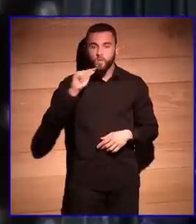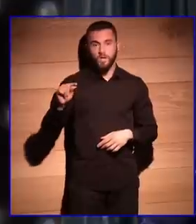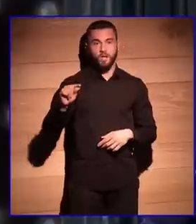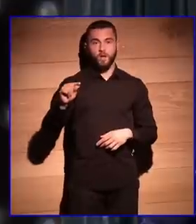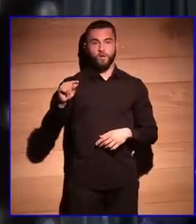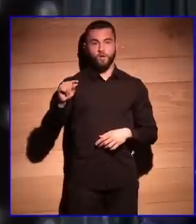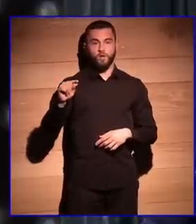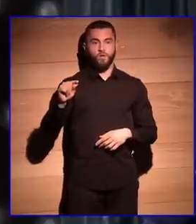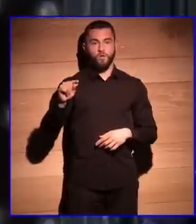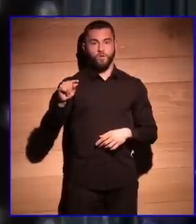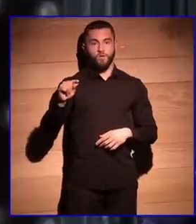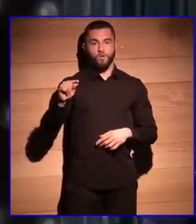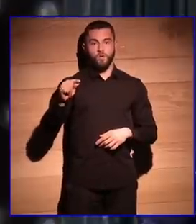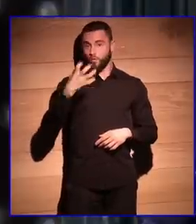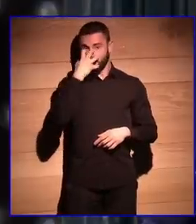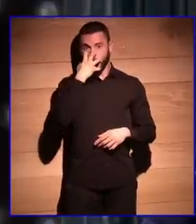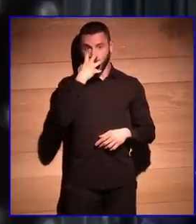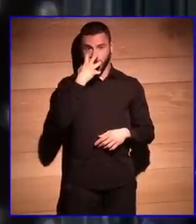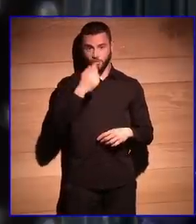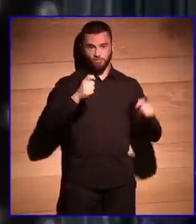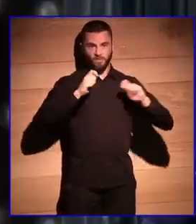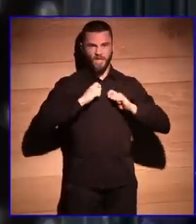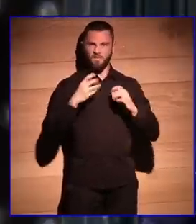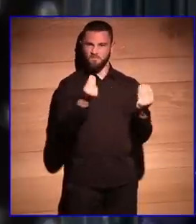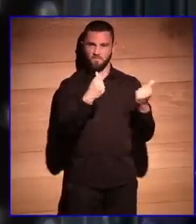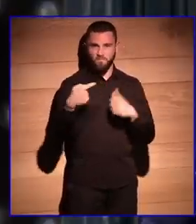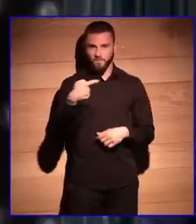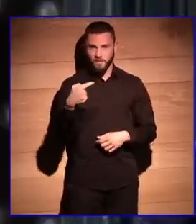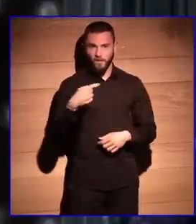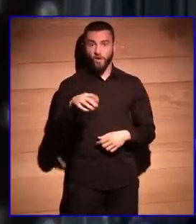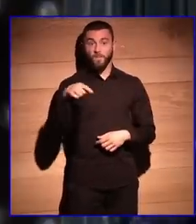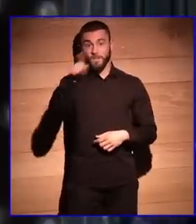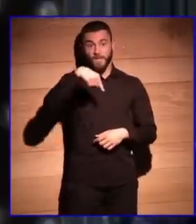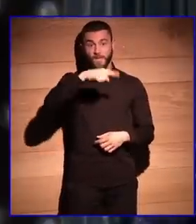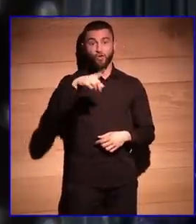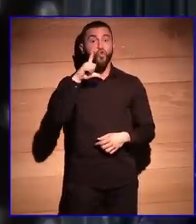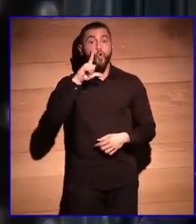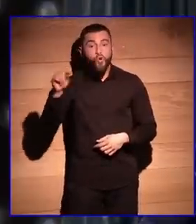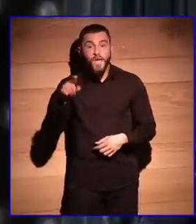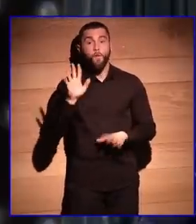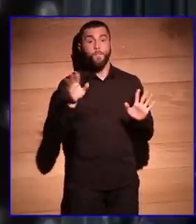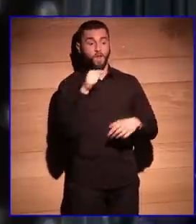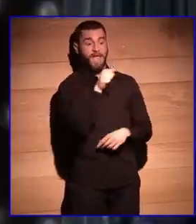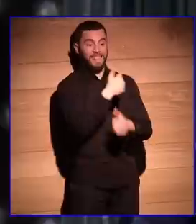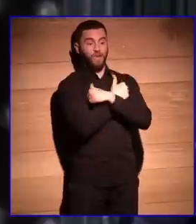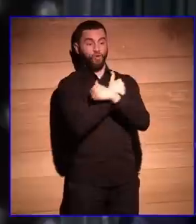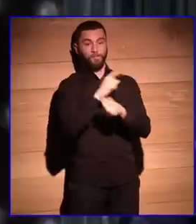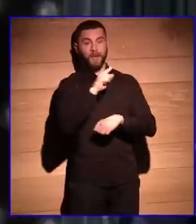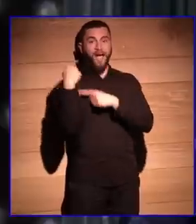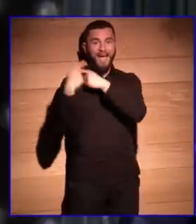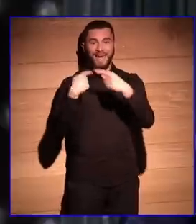Es, evidentemente, los payasos dan mal rollo. Porque huyeron, pero no te esperaron, ¿no, Juan? No, pero ni... Te pasa con todas las generaciones,